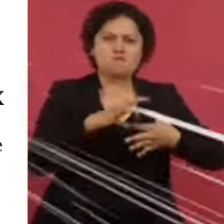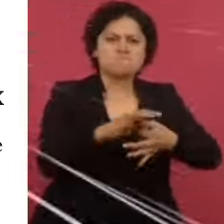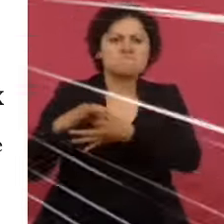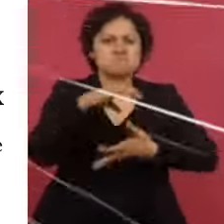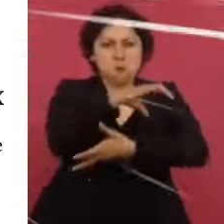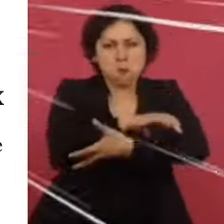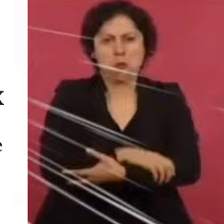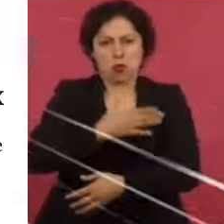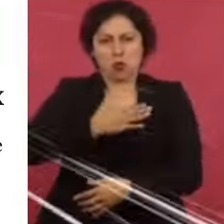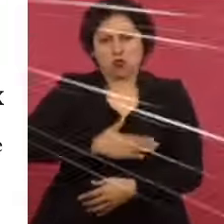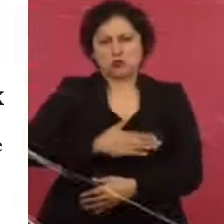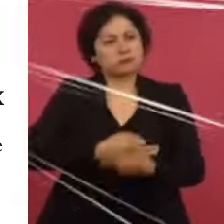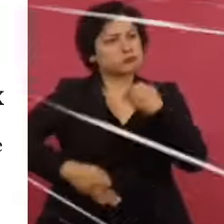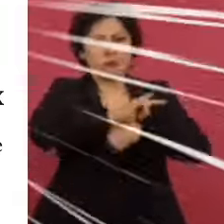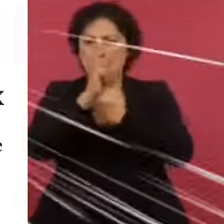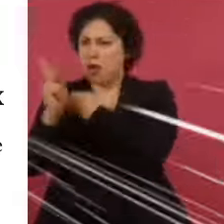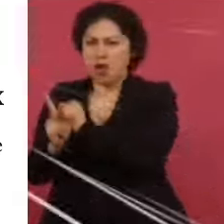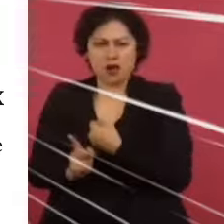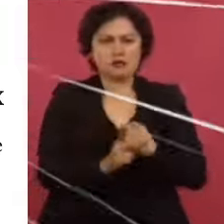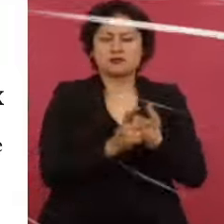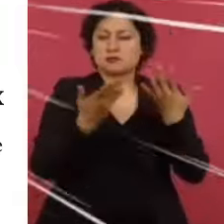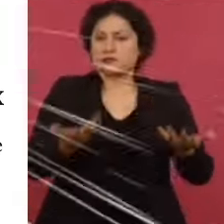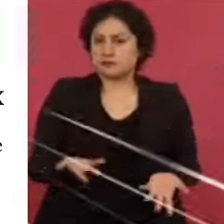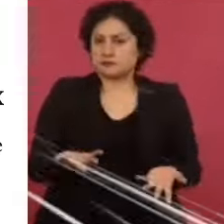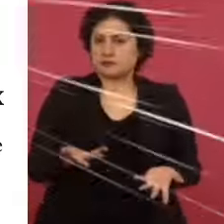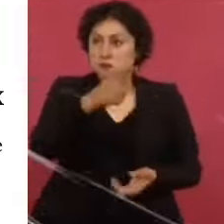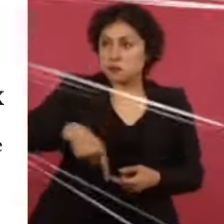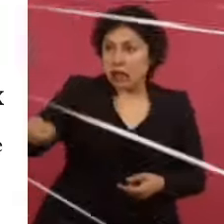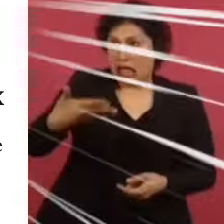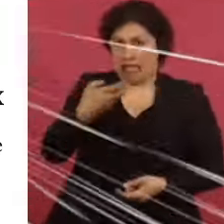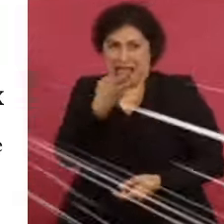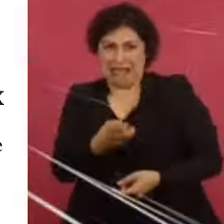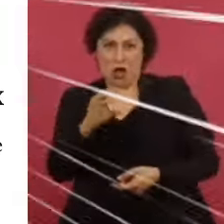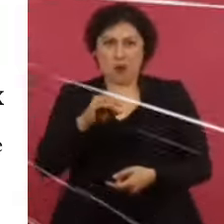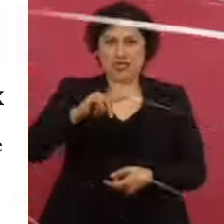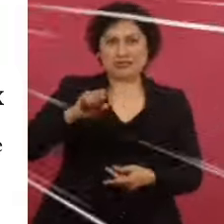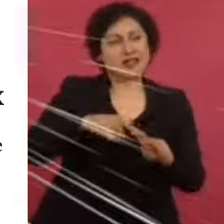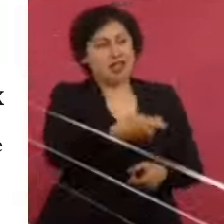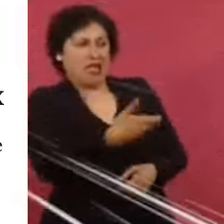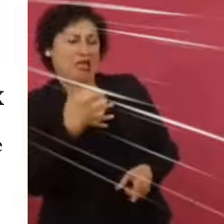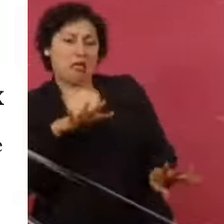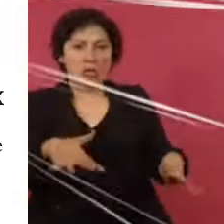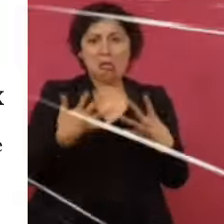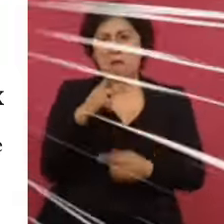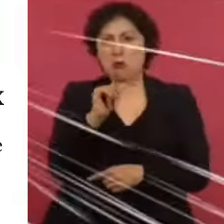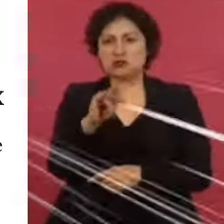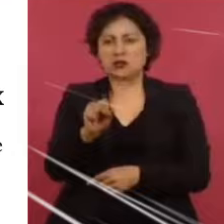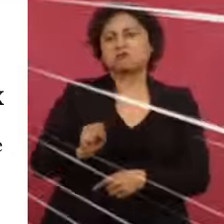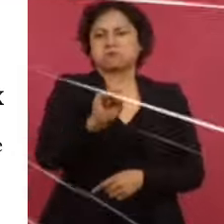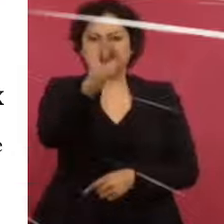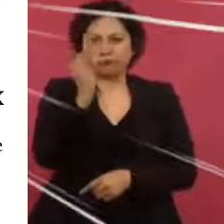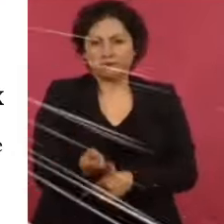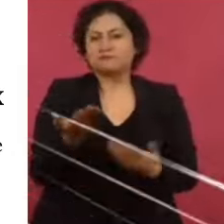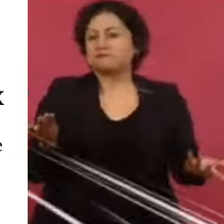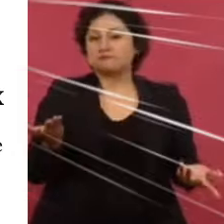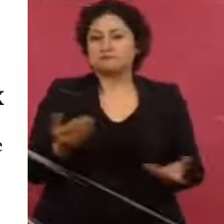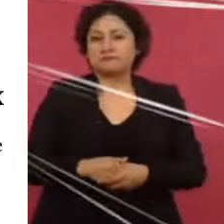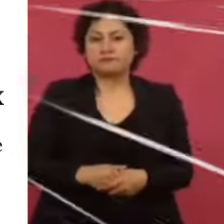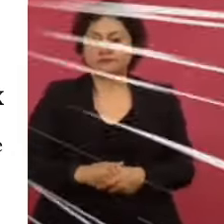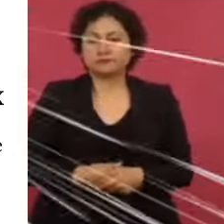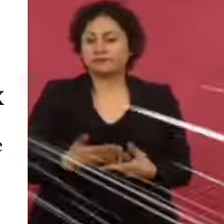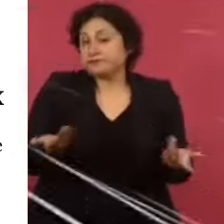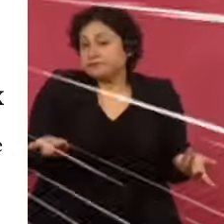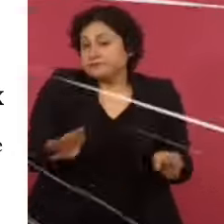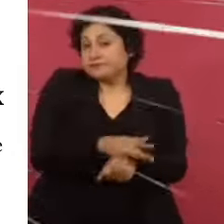somos solidarios con todos los pueblos y si eso es ser comunista populista que me apunten en en la lista